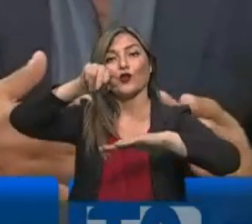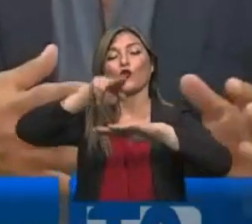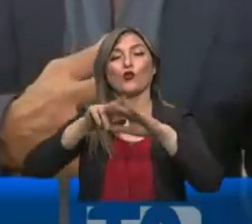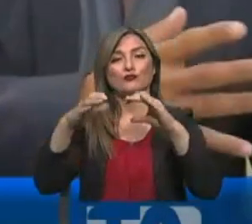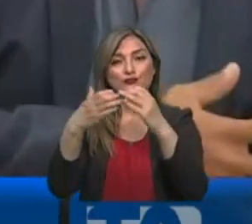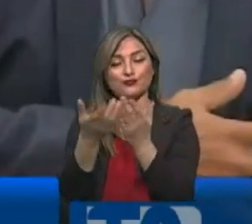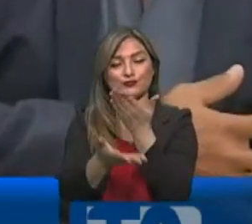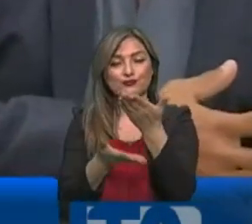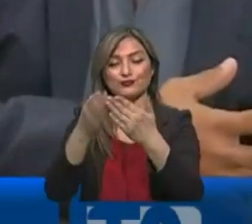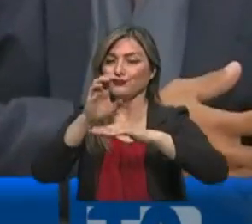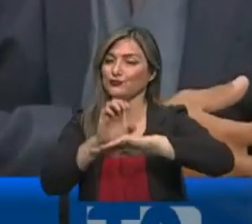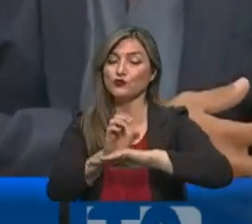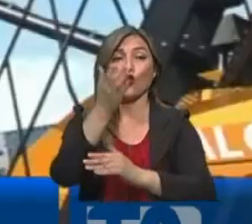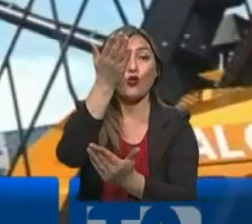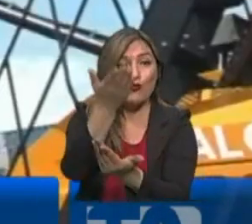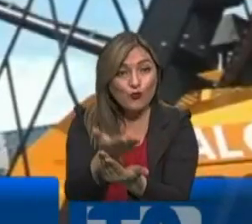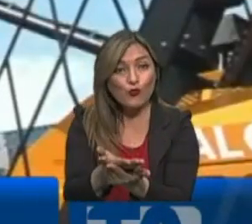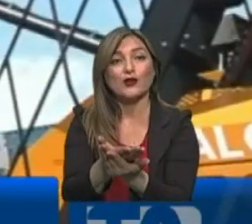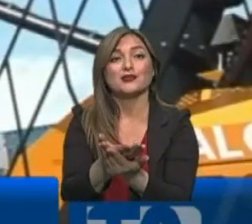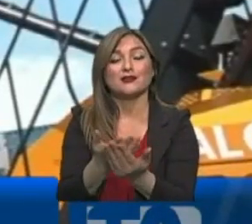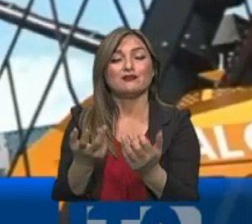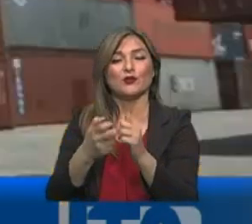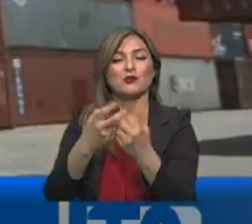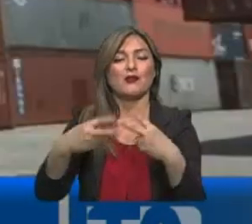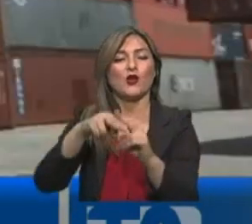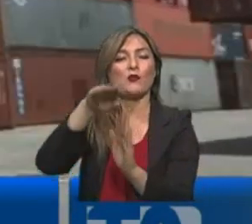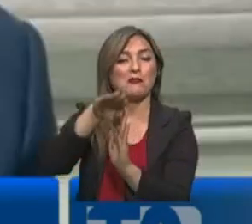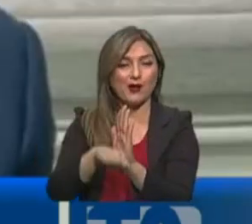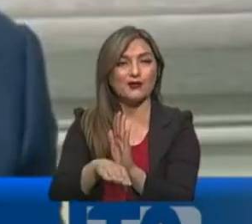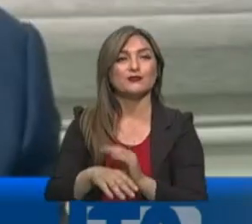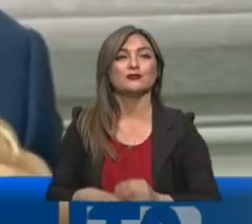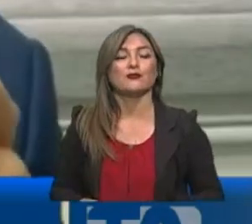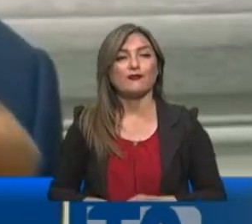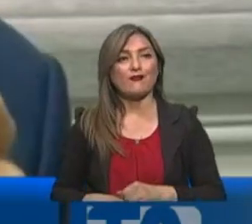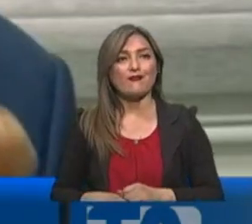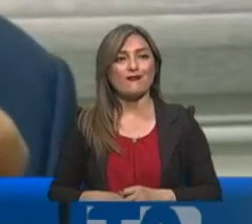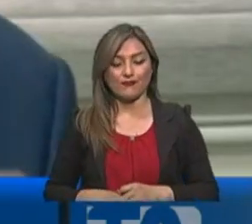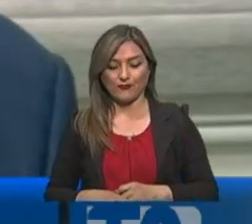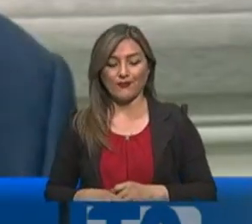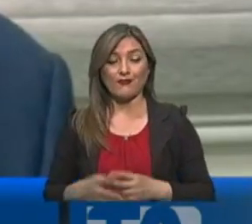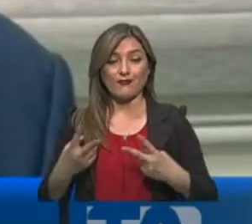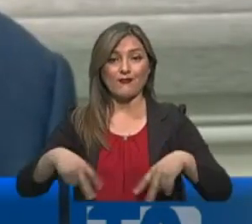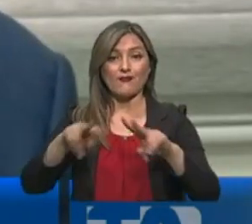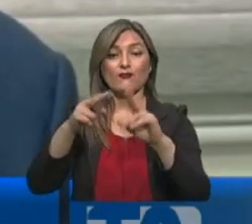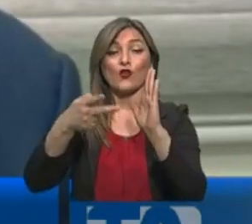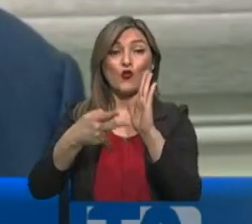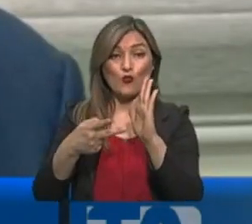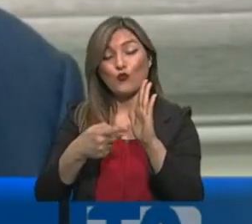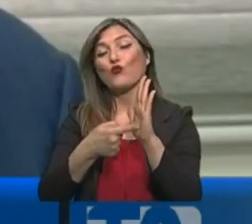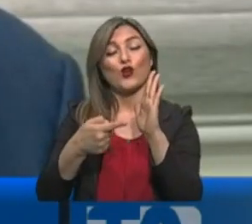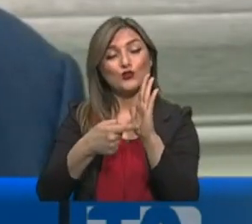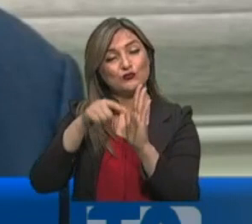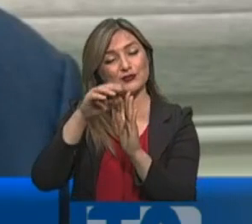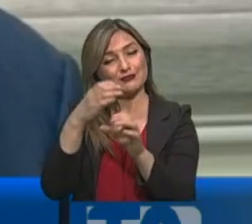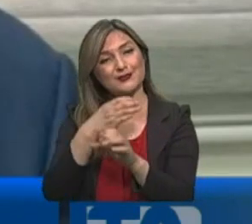de Comercio del Ecuador, tienen una propuesta para reducir costos de importación. Y para que el costo del arancel no se calcule